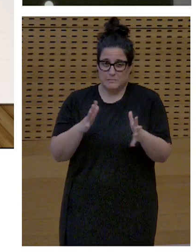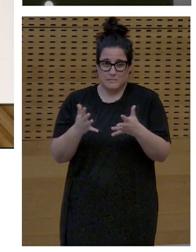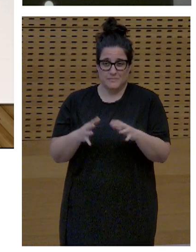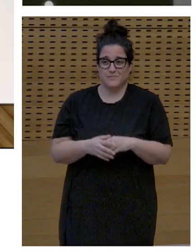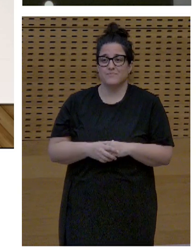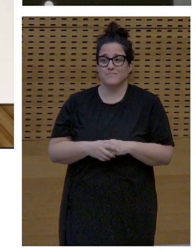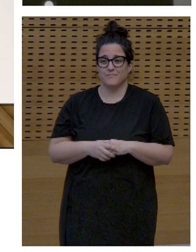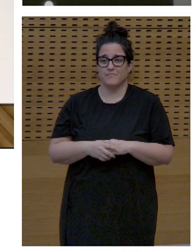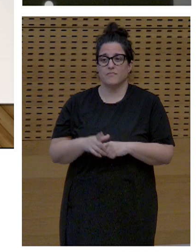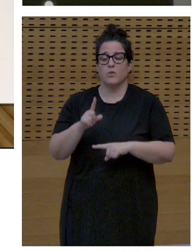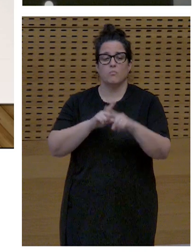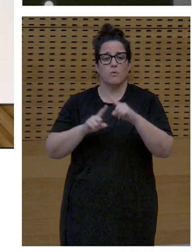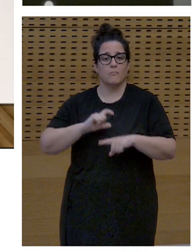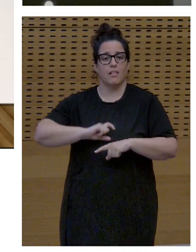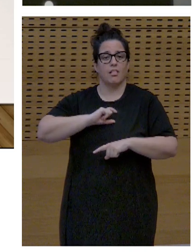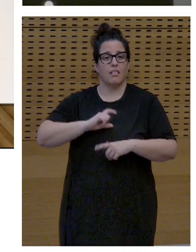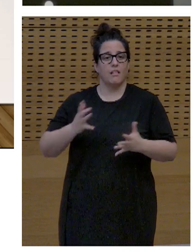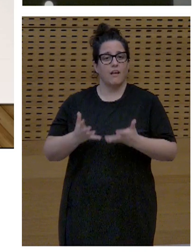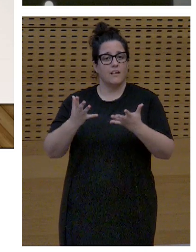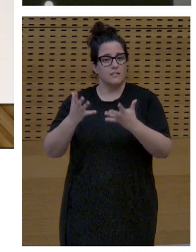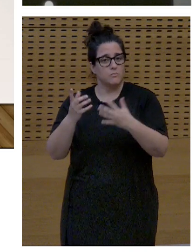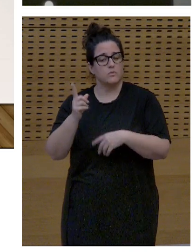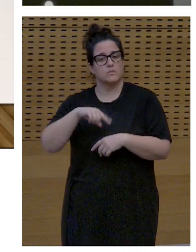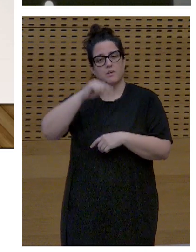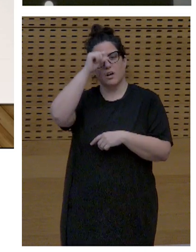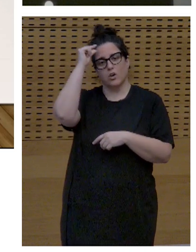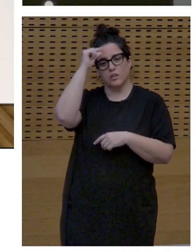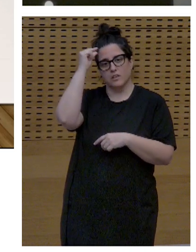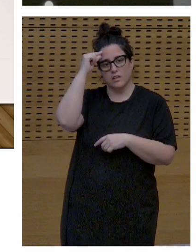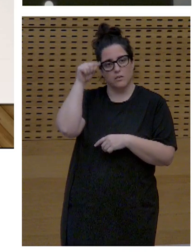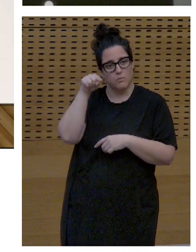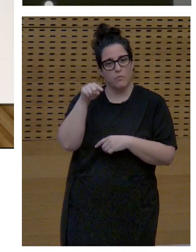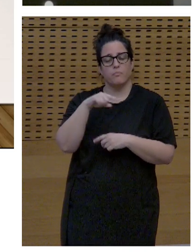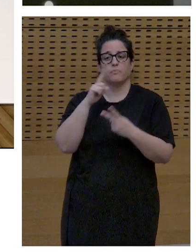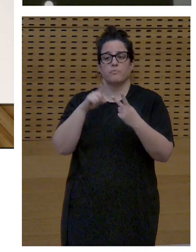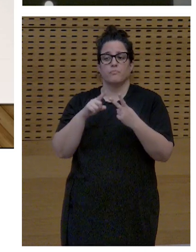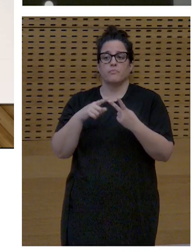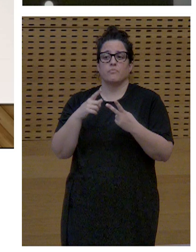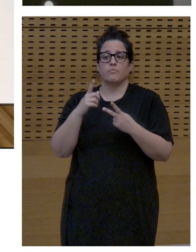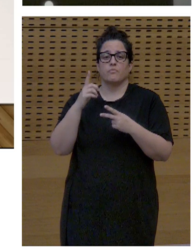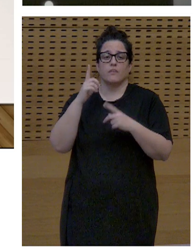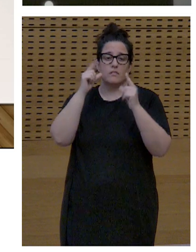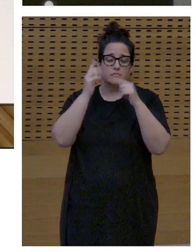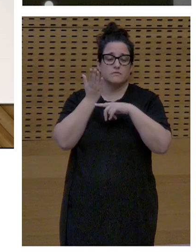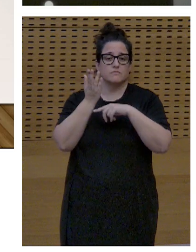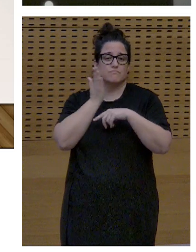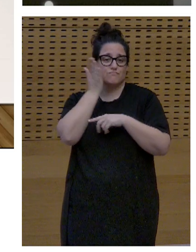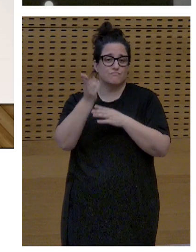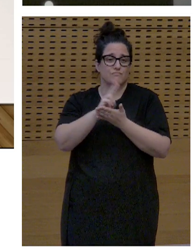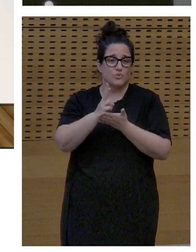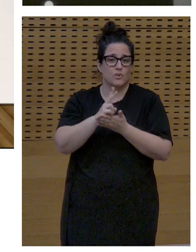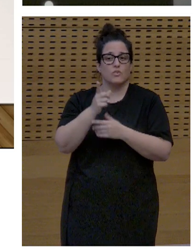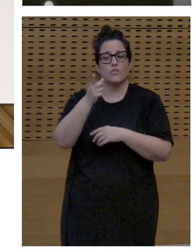Los trastornos de ánimo y cognitivos, los trastornos del sueño y la fatiga. Y dentro de los